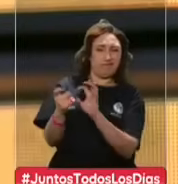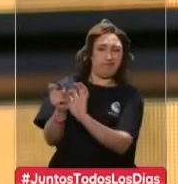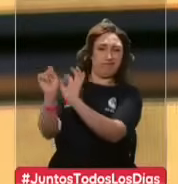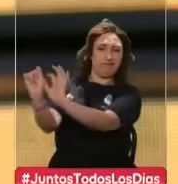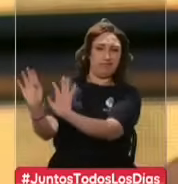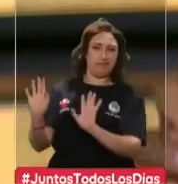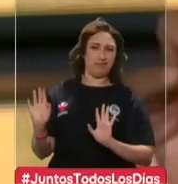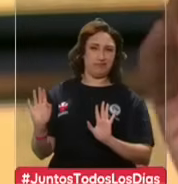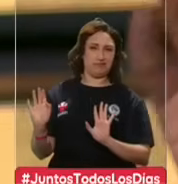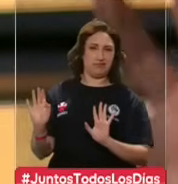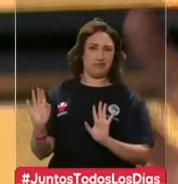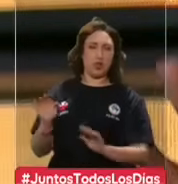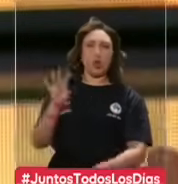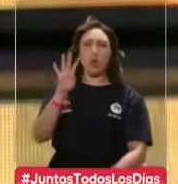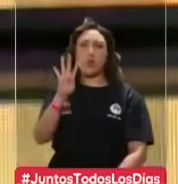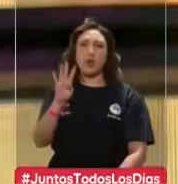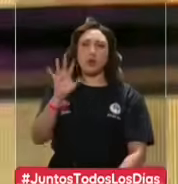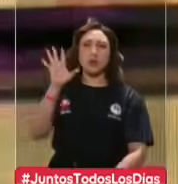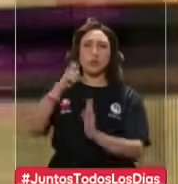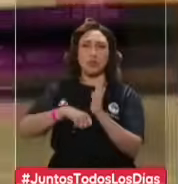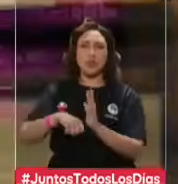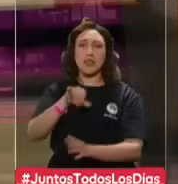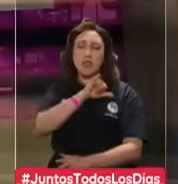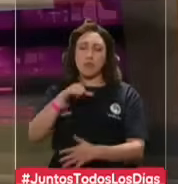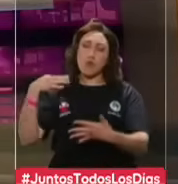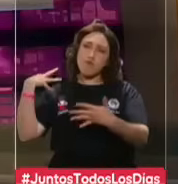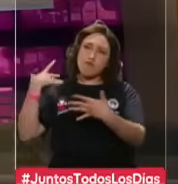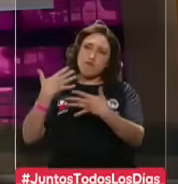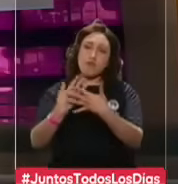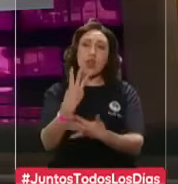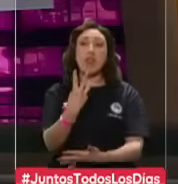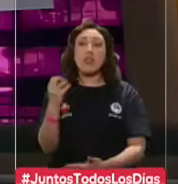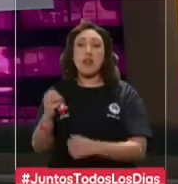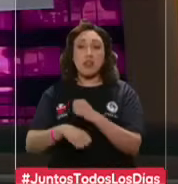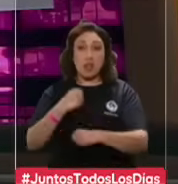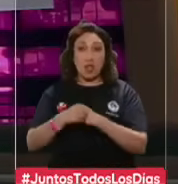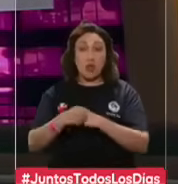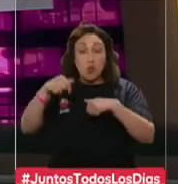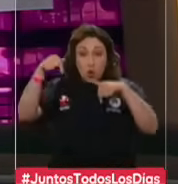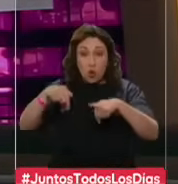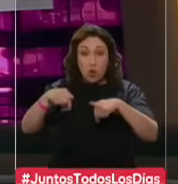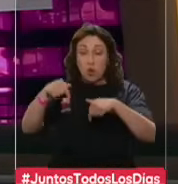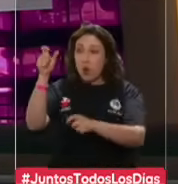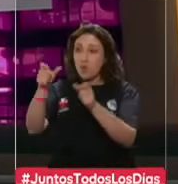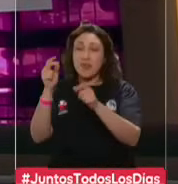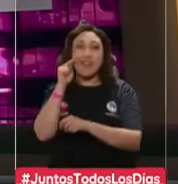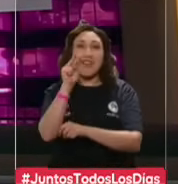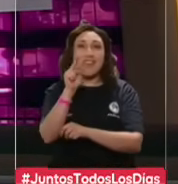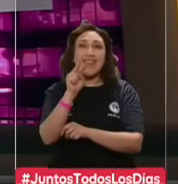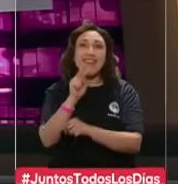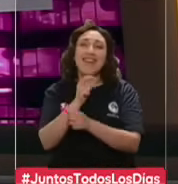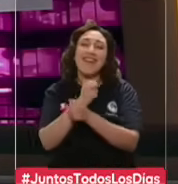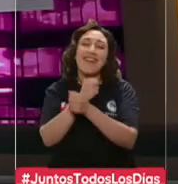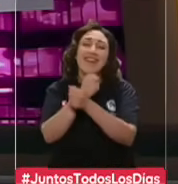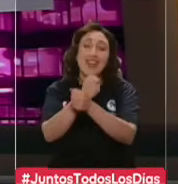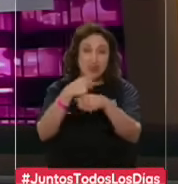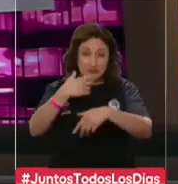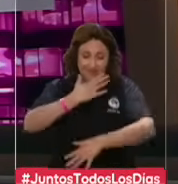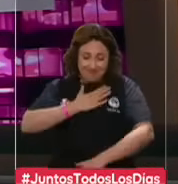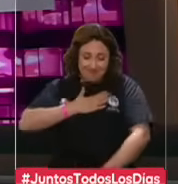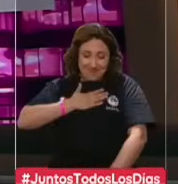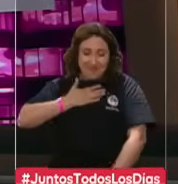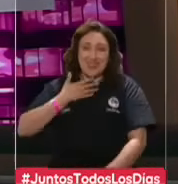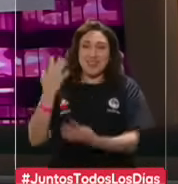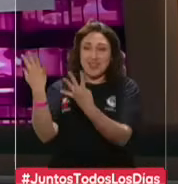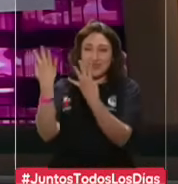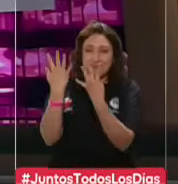4 o 5 meses, sí, y que con el paso del tiempo ya han pasado 30 años y hoy día la gente te quiere y eres una persona amada? No